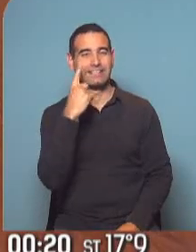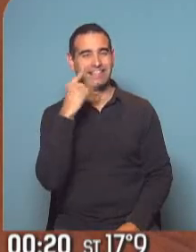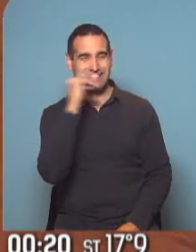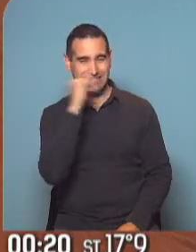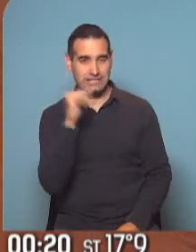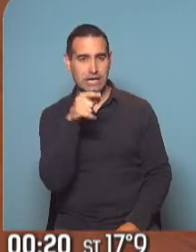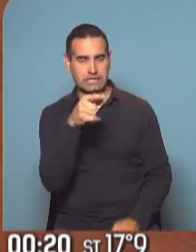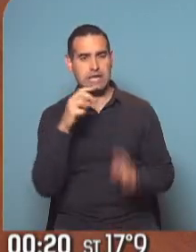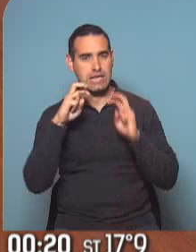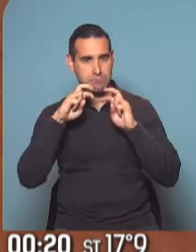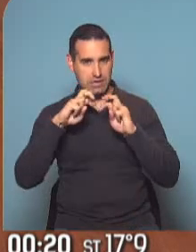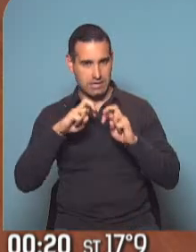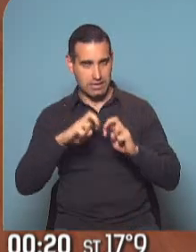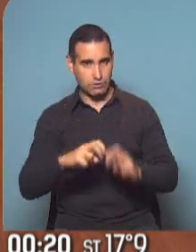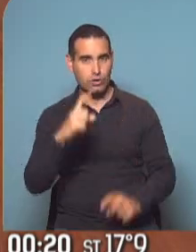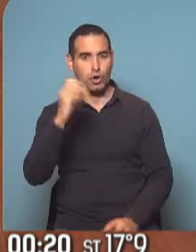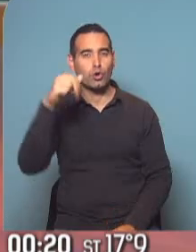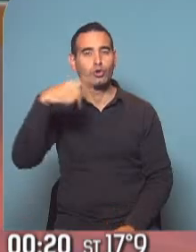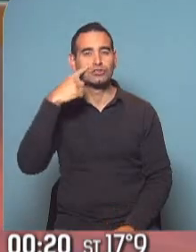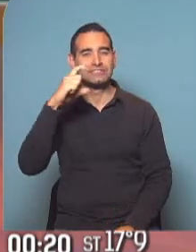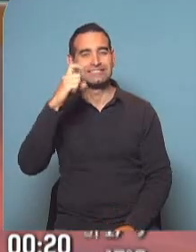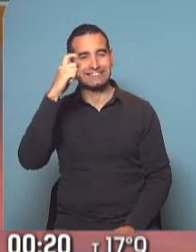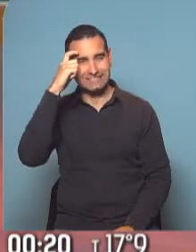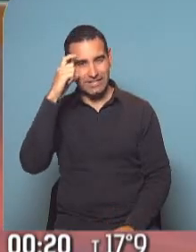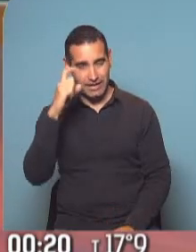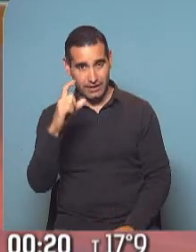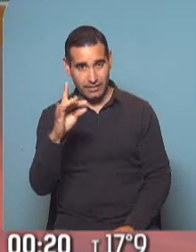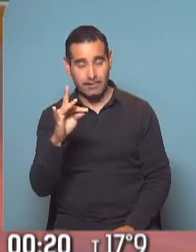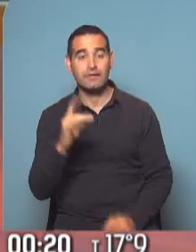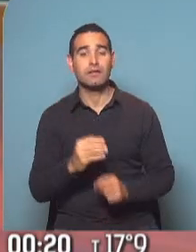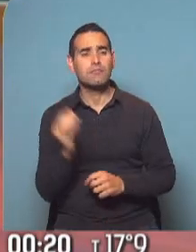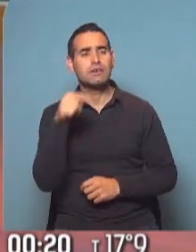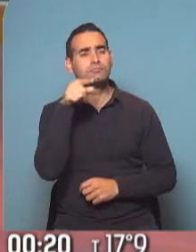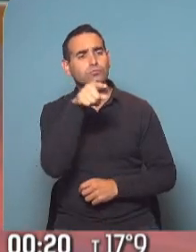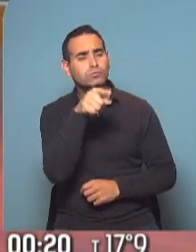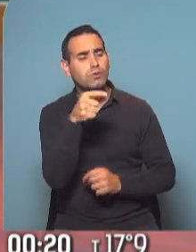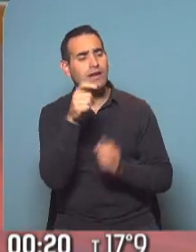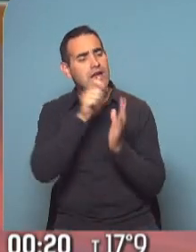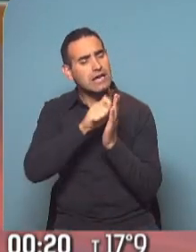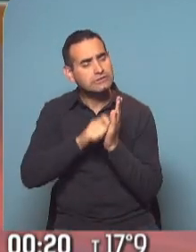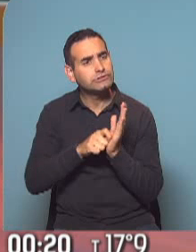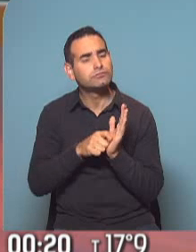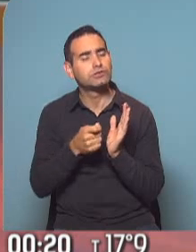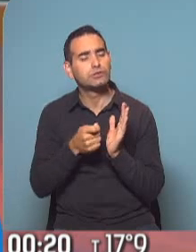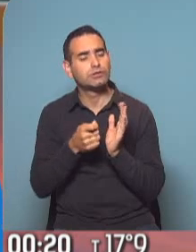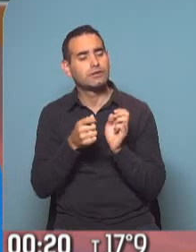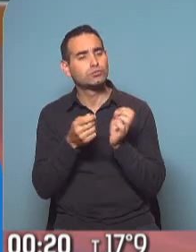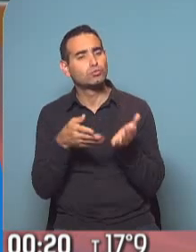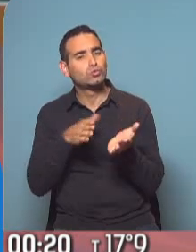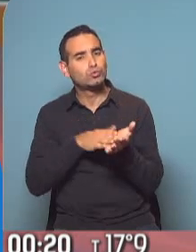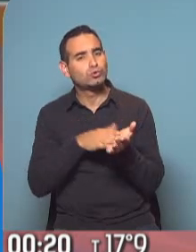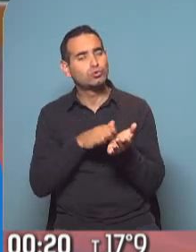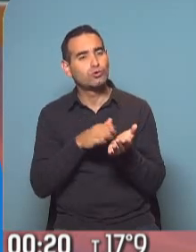además investigadora del CONICET. Y usted escribió sobre esto de